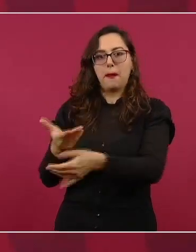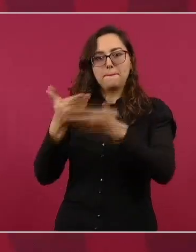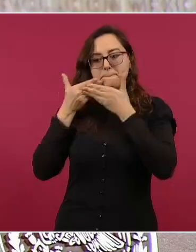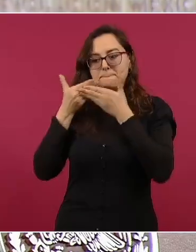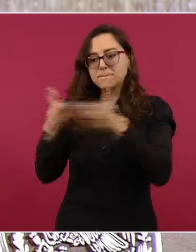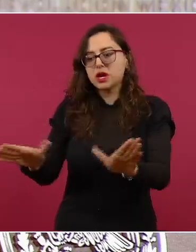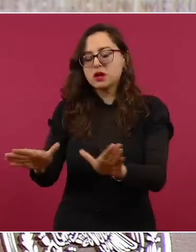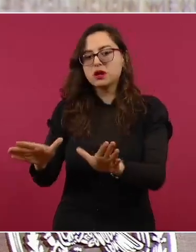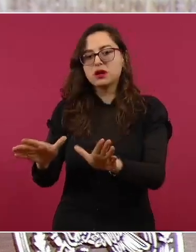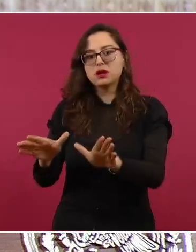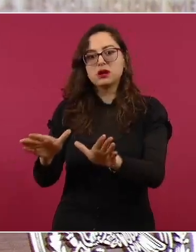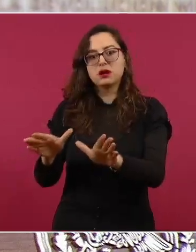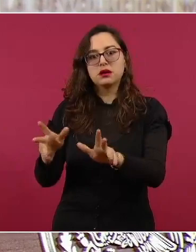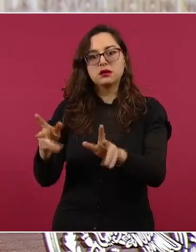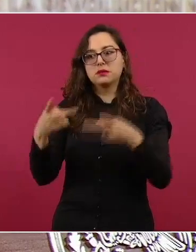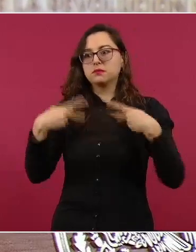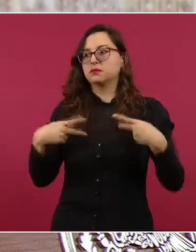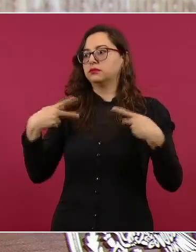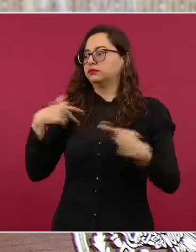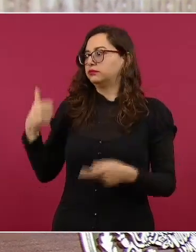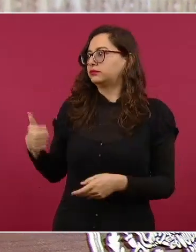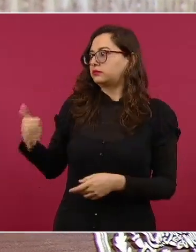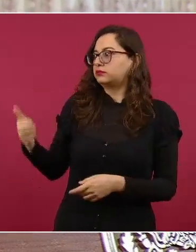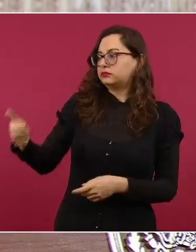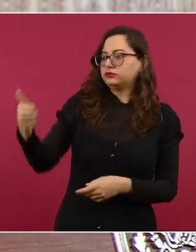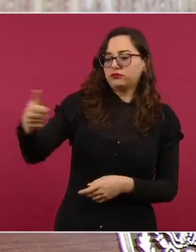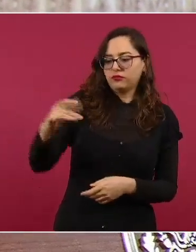te puede expresar